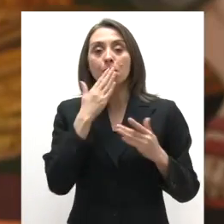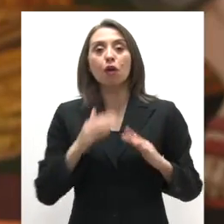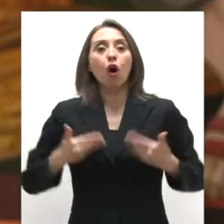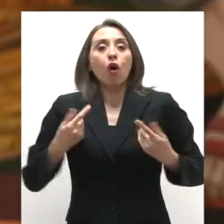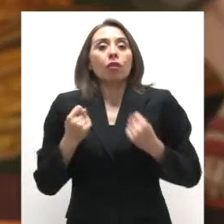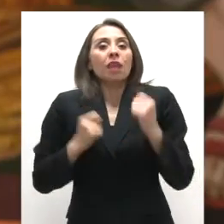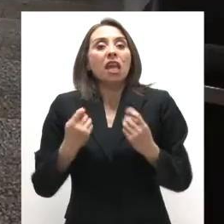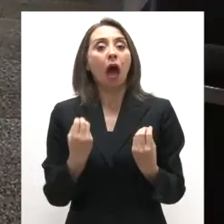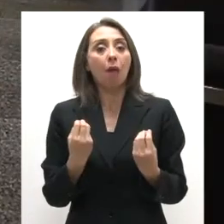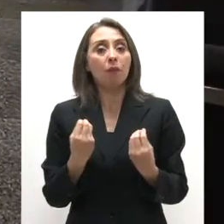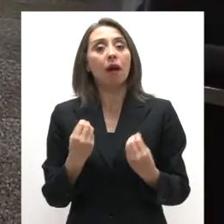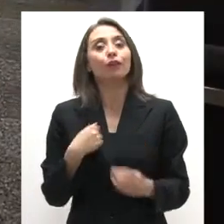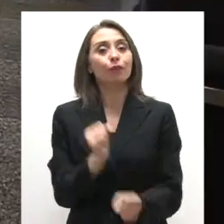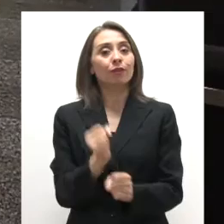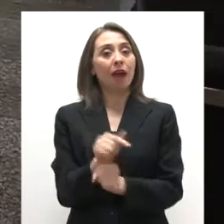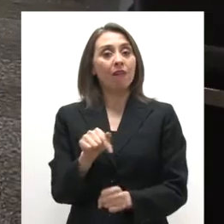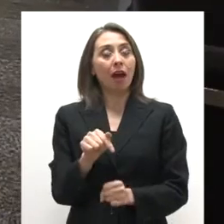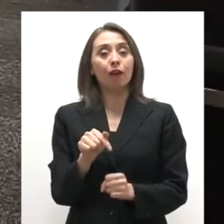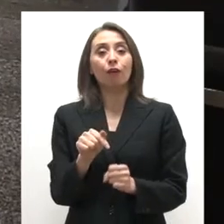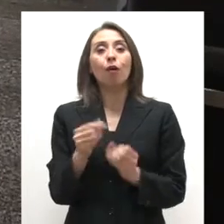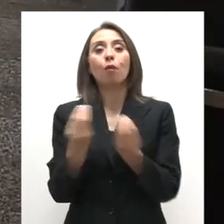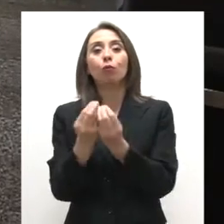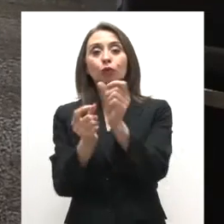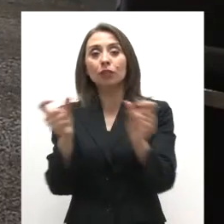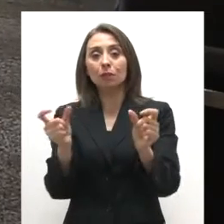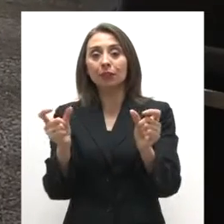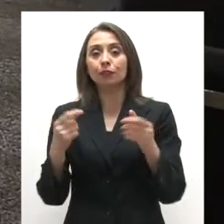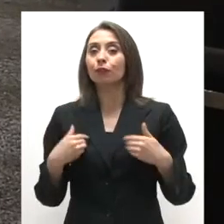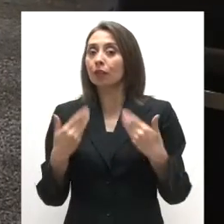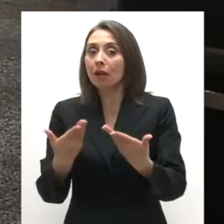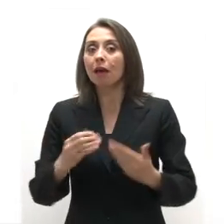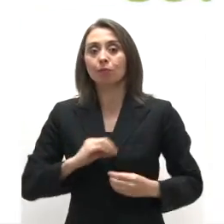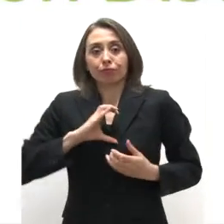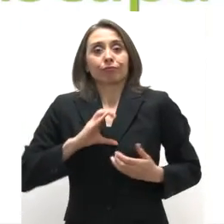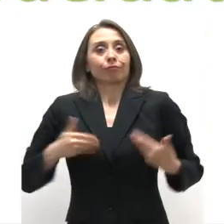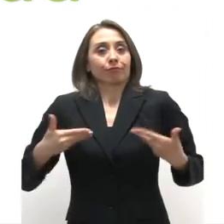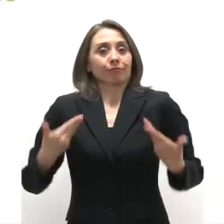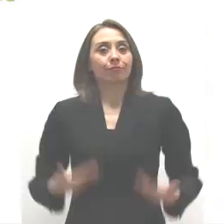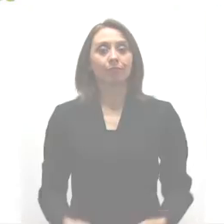de estar acá trabajando, también a mucha gente se le da el ánimo de salir adelante.